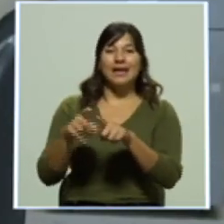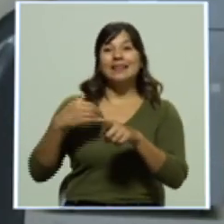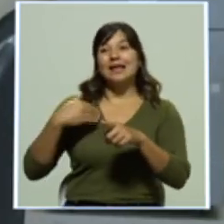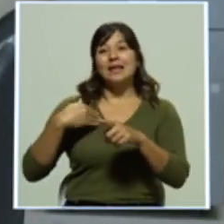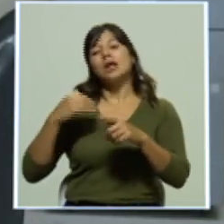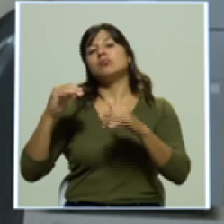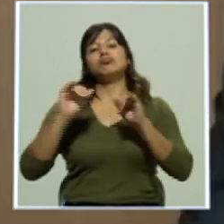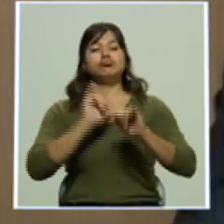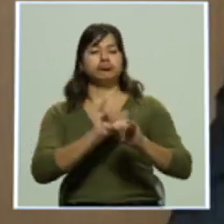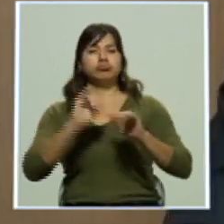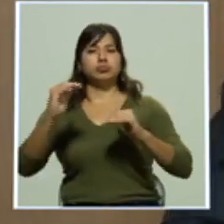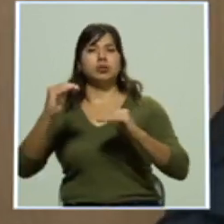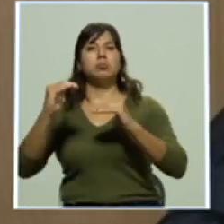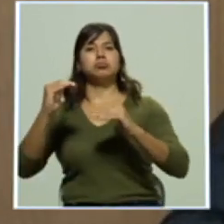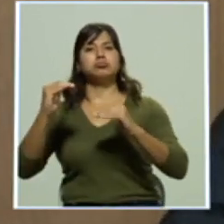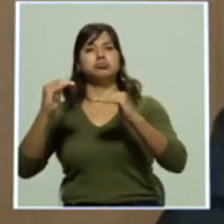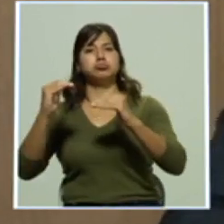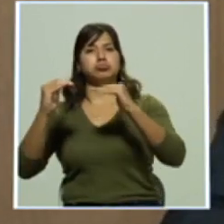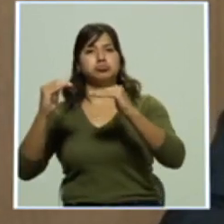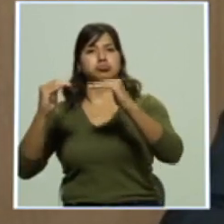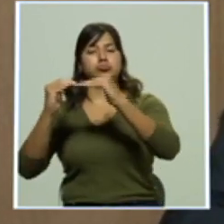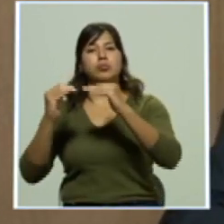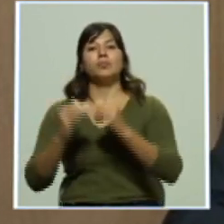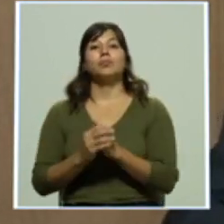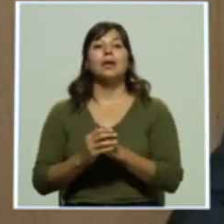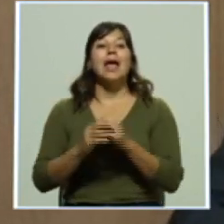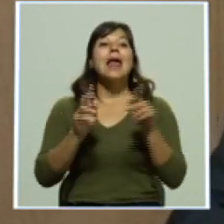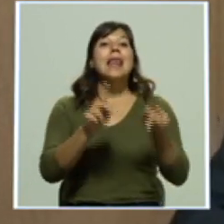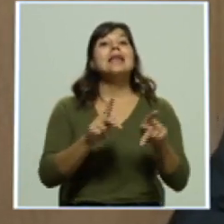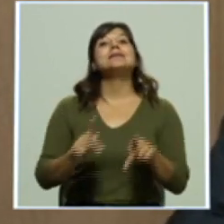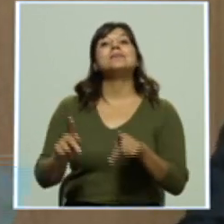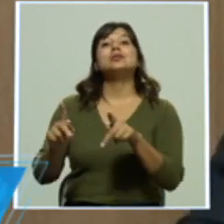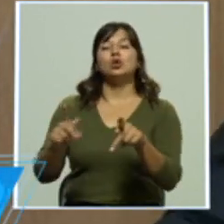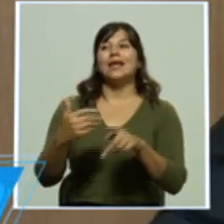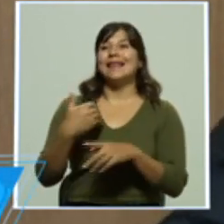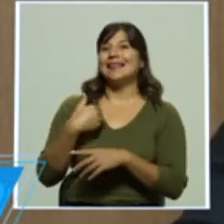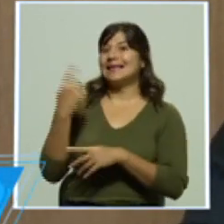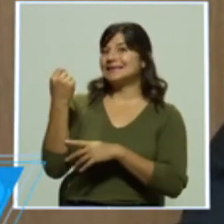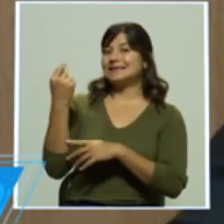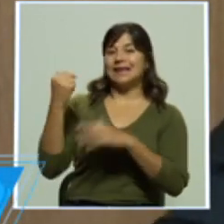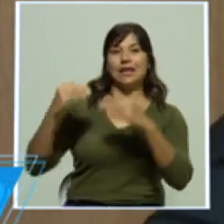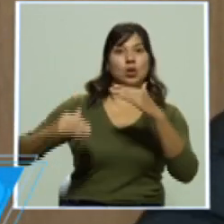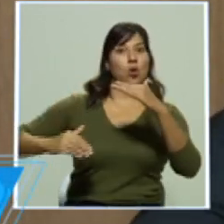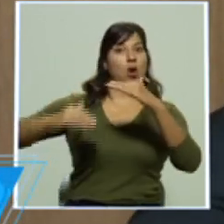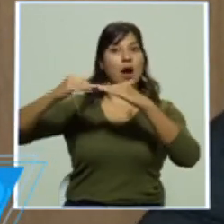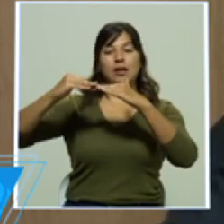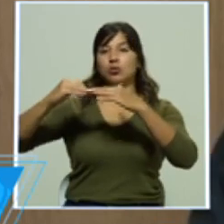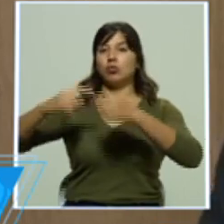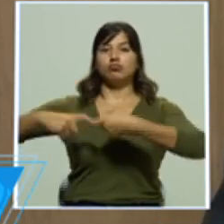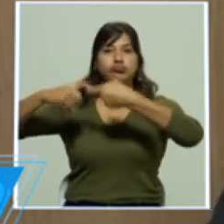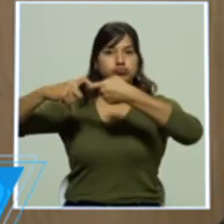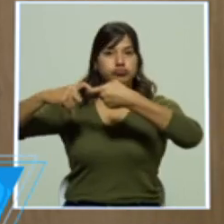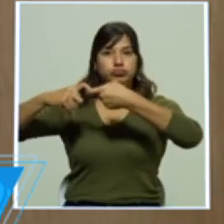salario compuesto. Los salarios más altos se congelan. ¿Eso quiere decir?